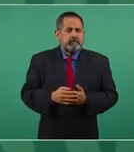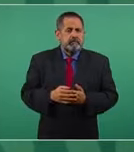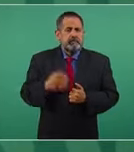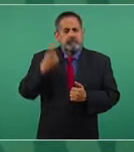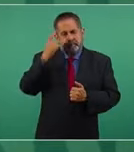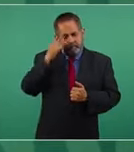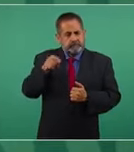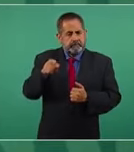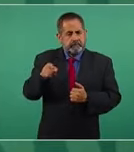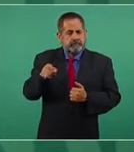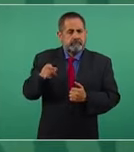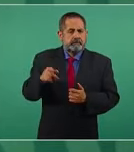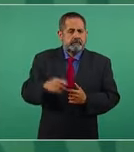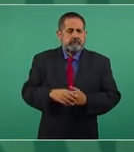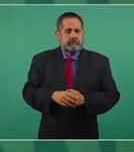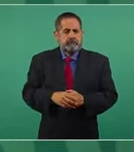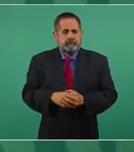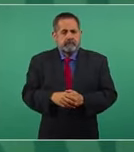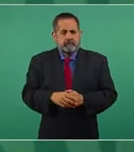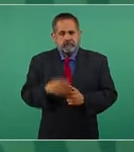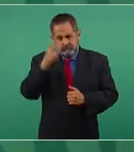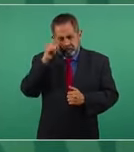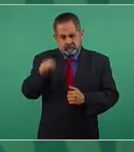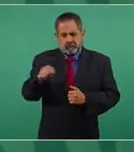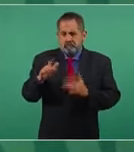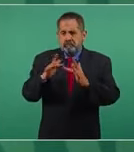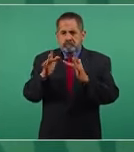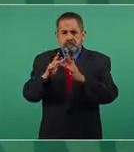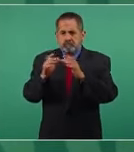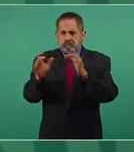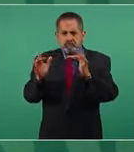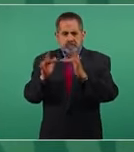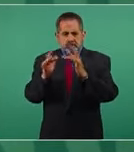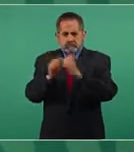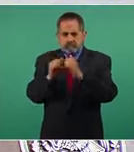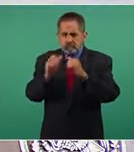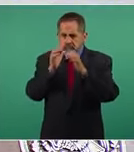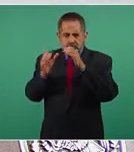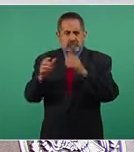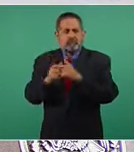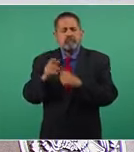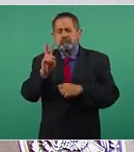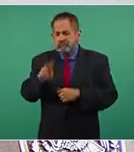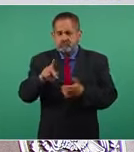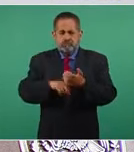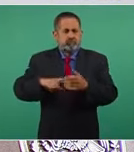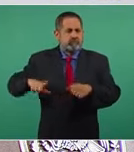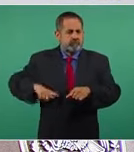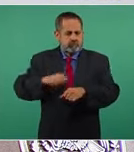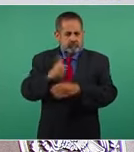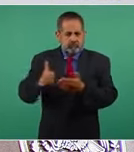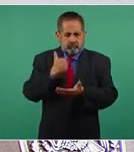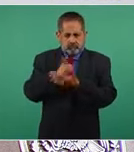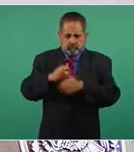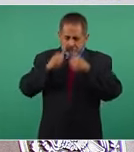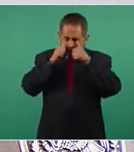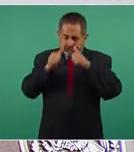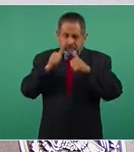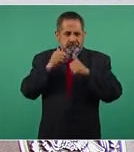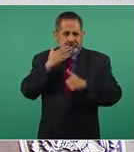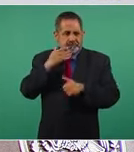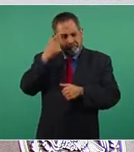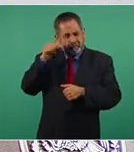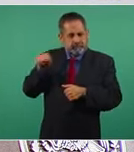para que se establezca la comunicación. La tiene el gobierno de la ciudad con